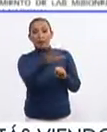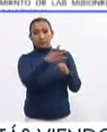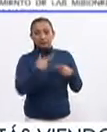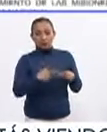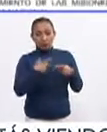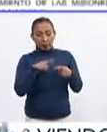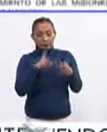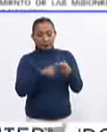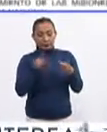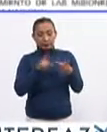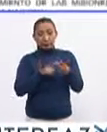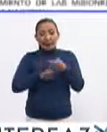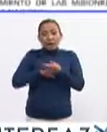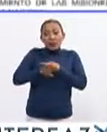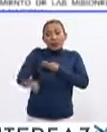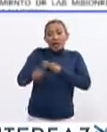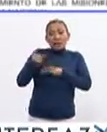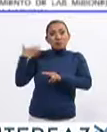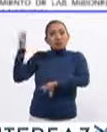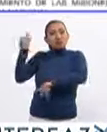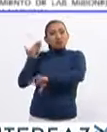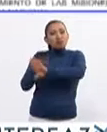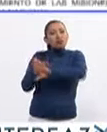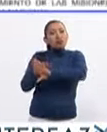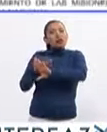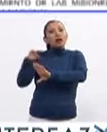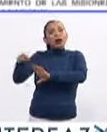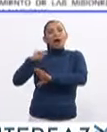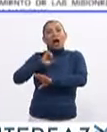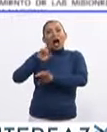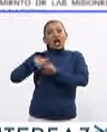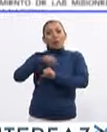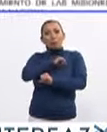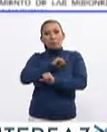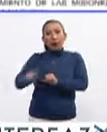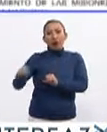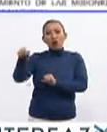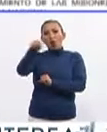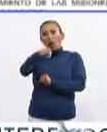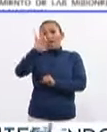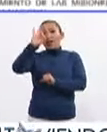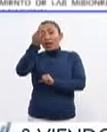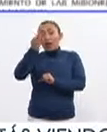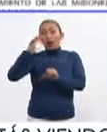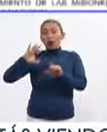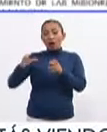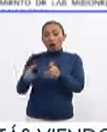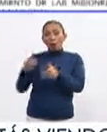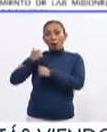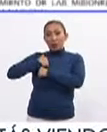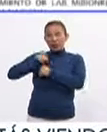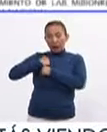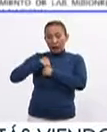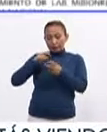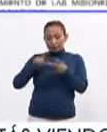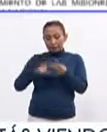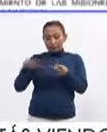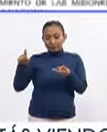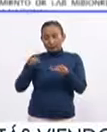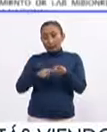pública, prevenir y combatir los delitos de los órdenes federal, común y